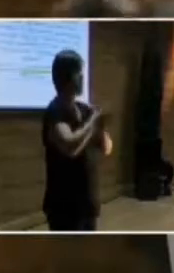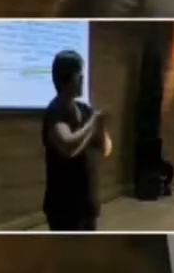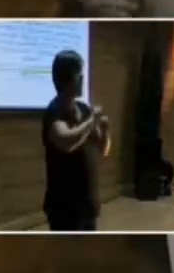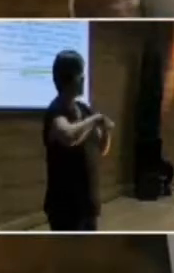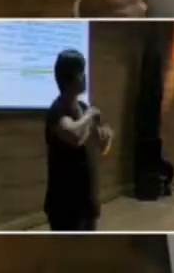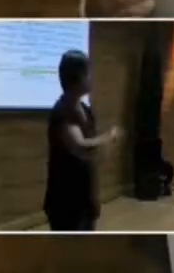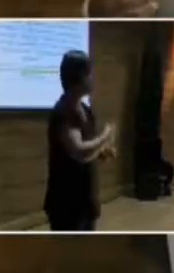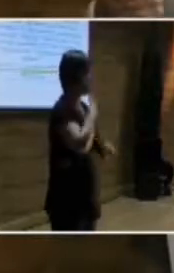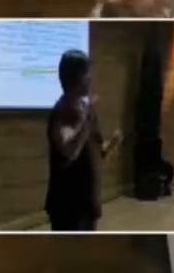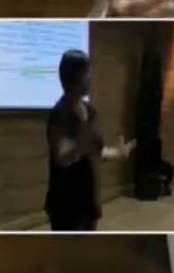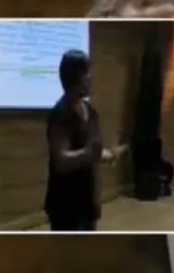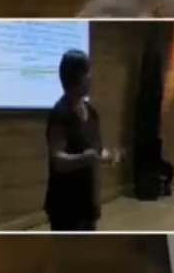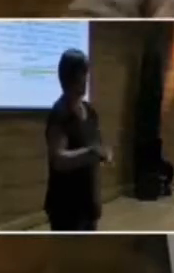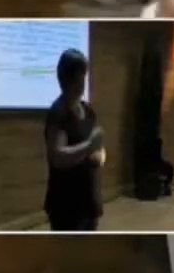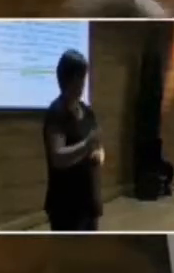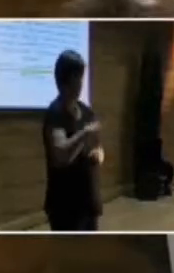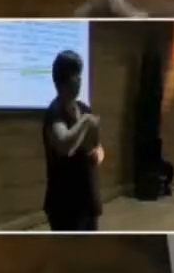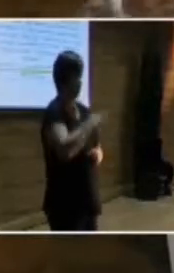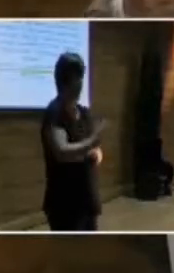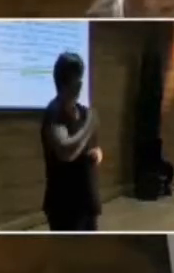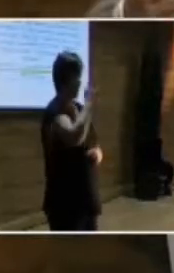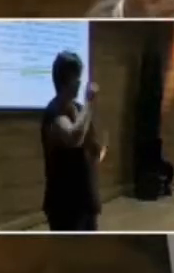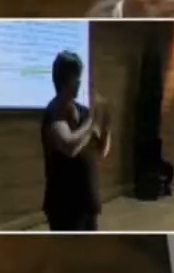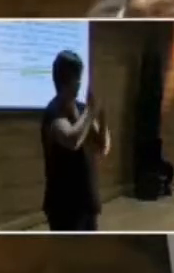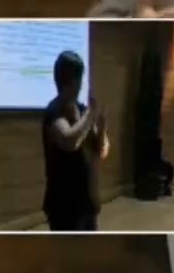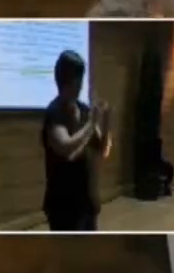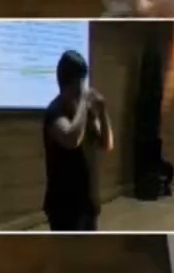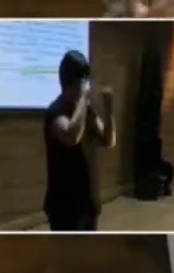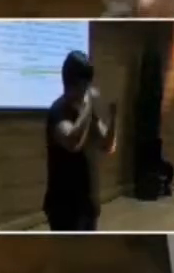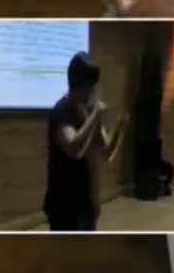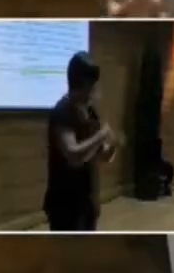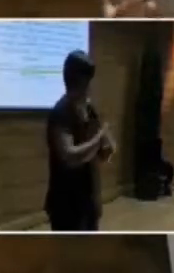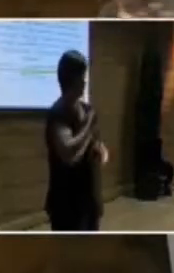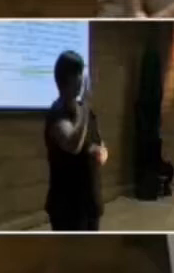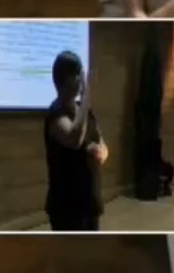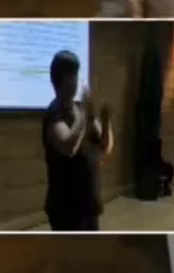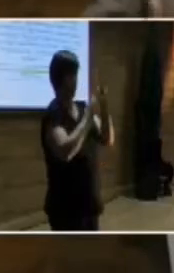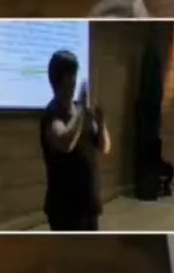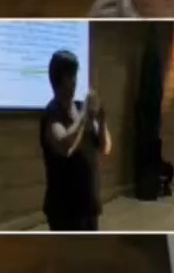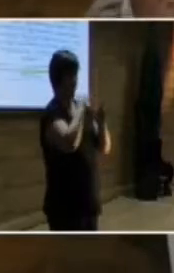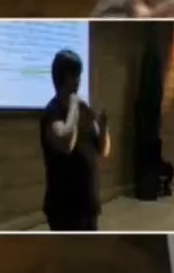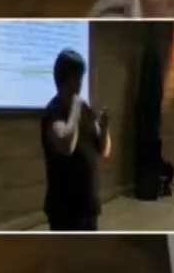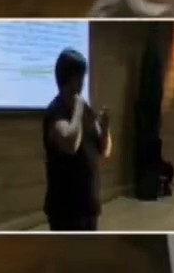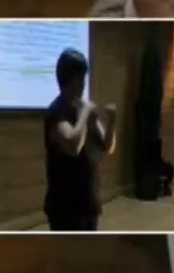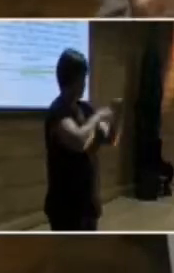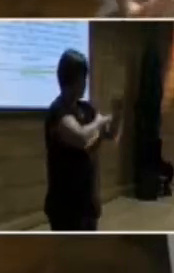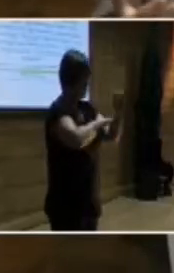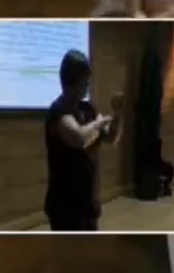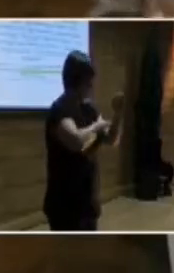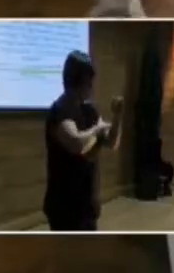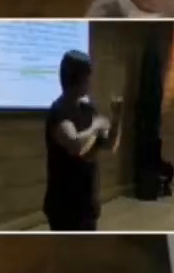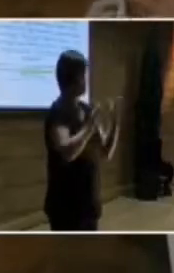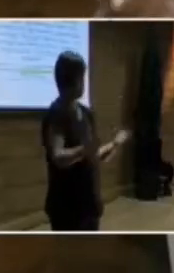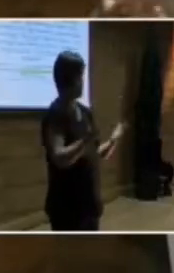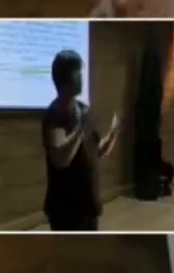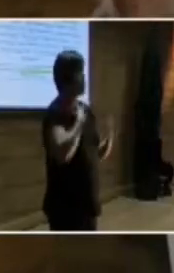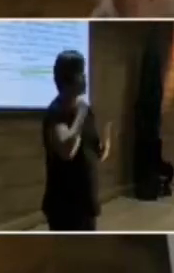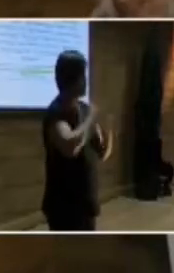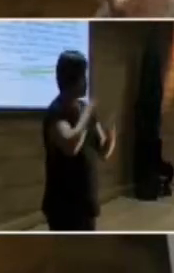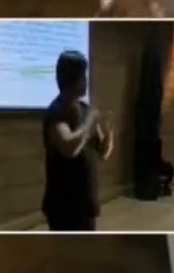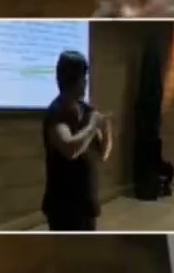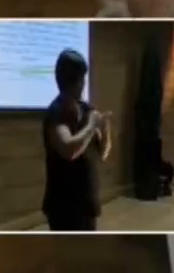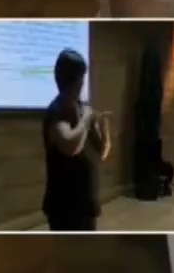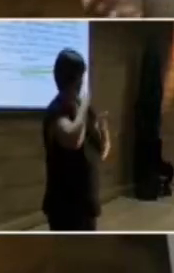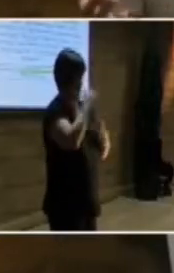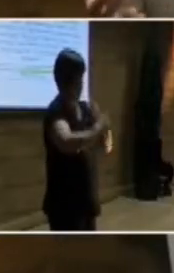producir un 1% de dolor de cabeza, un 3% de dolor lumbar, pero es una prueba que se puede hacer y de hecho se hace todos los días a las mujeres